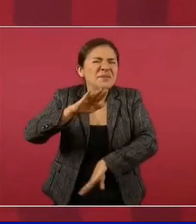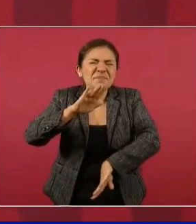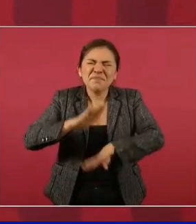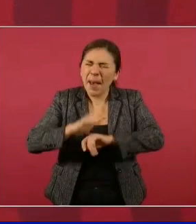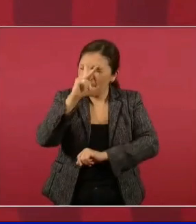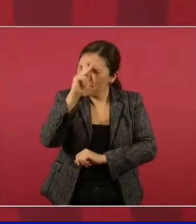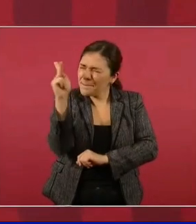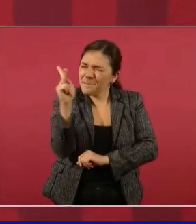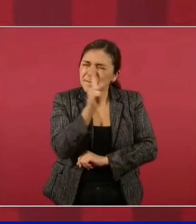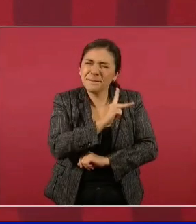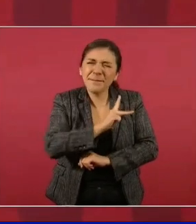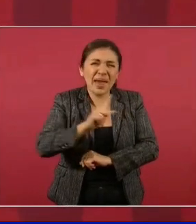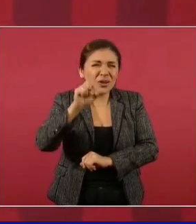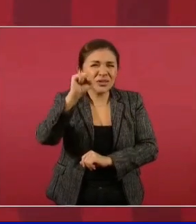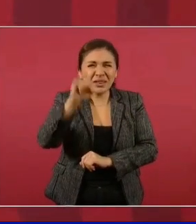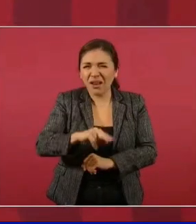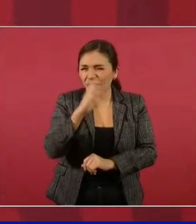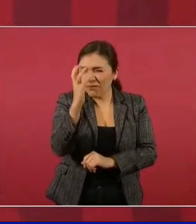cinismo,